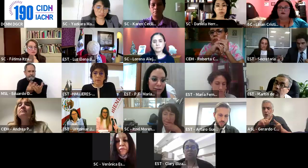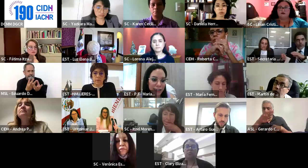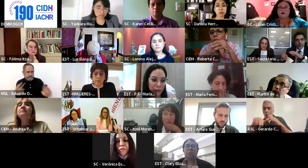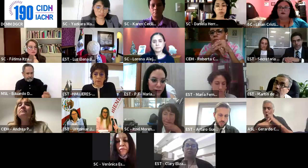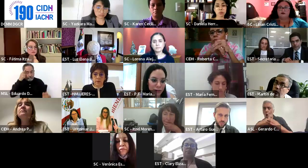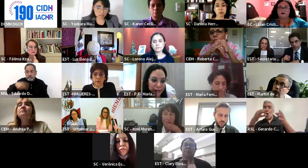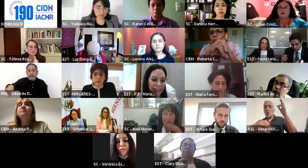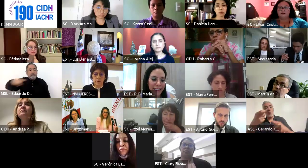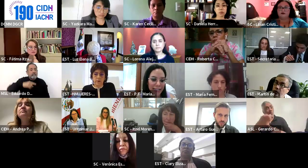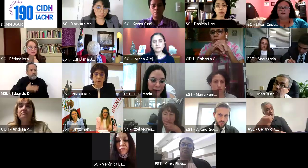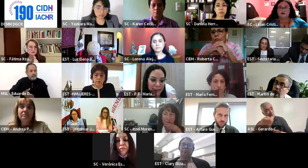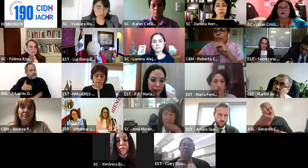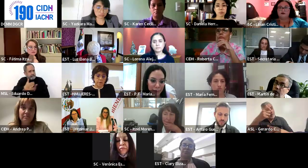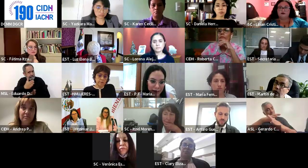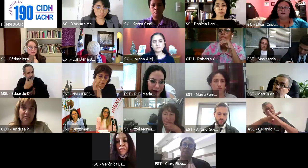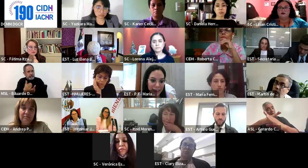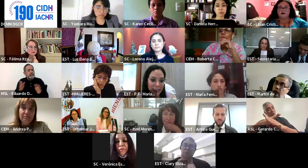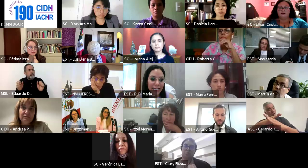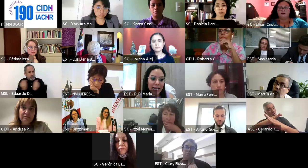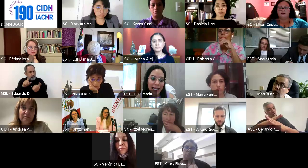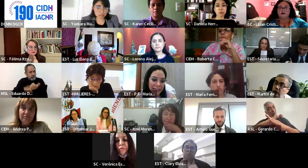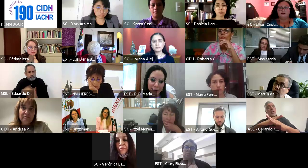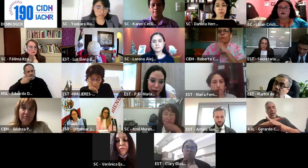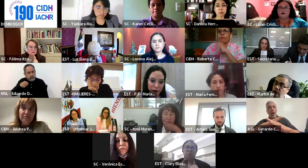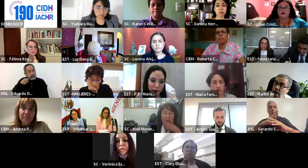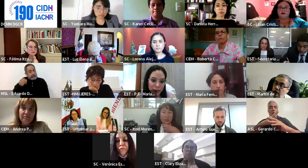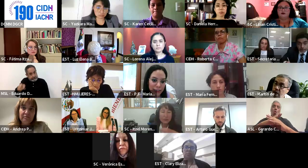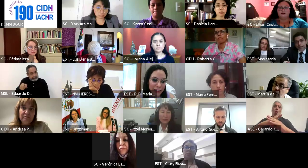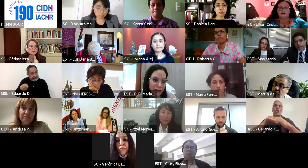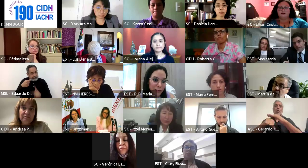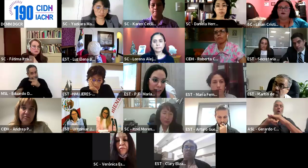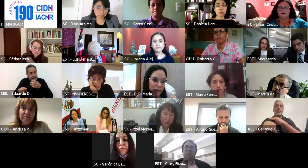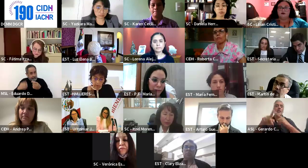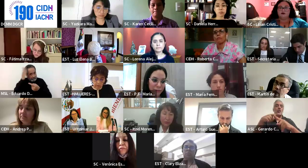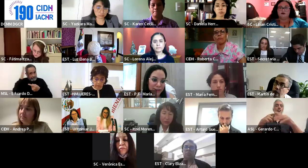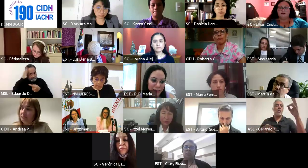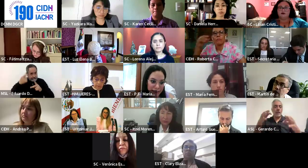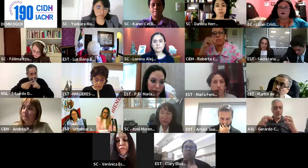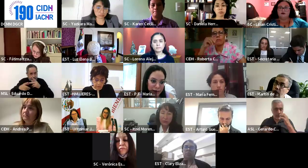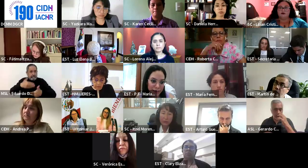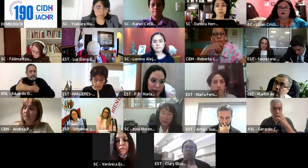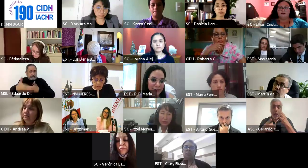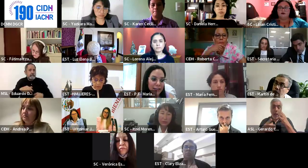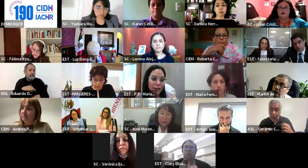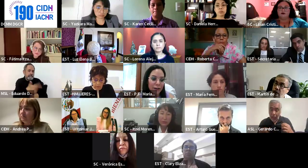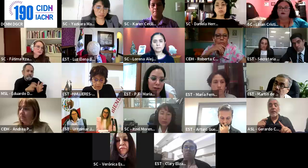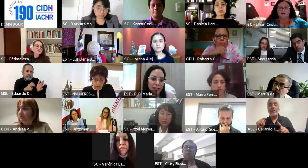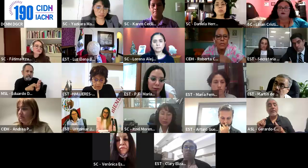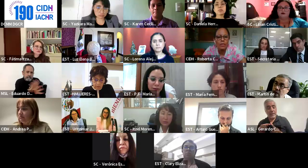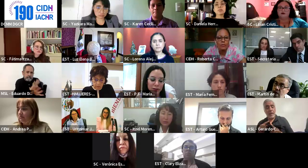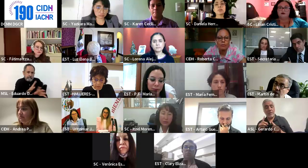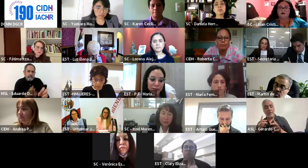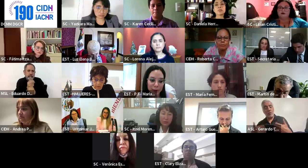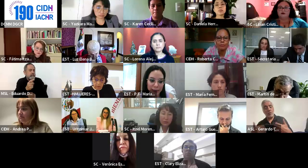el acceso a la justicia y que han sido la base, entre otros criterios, para reformas tan importantes como